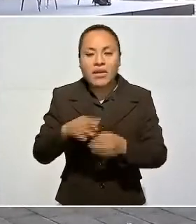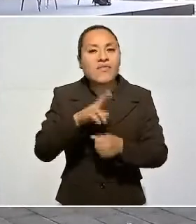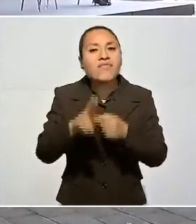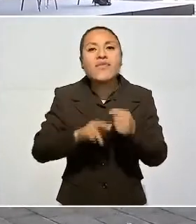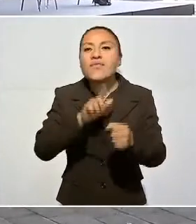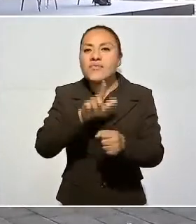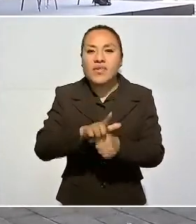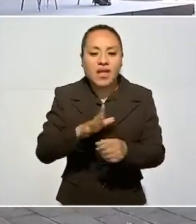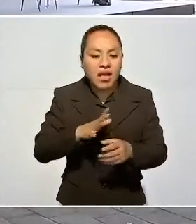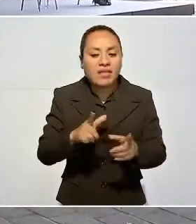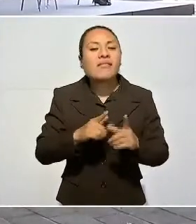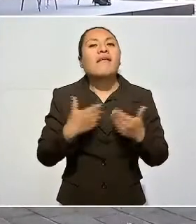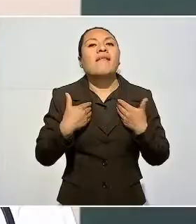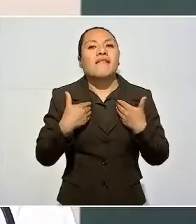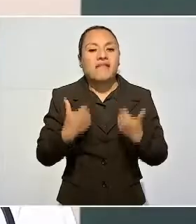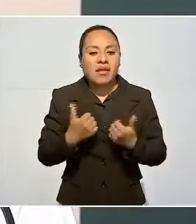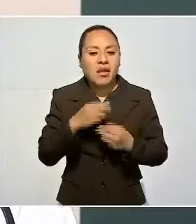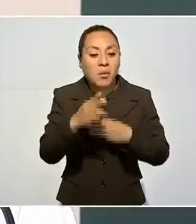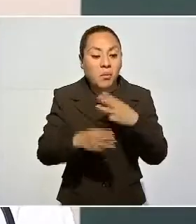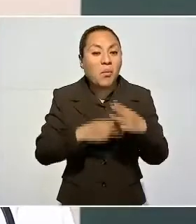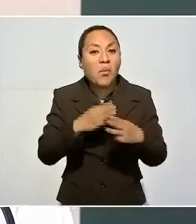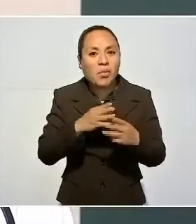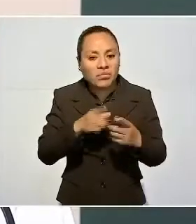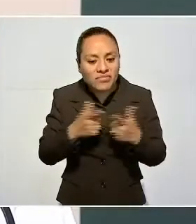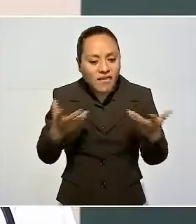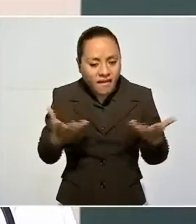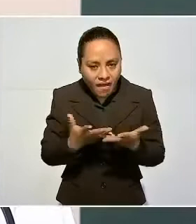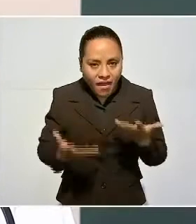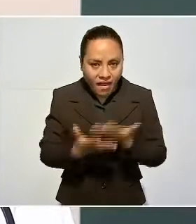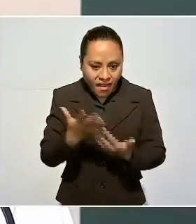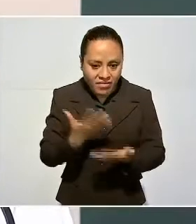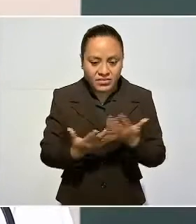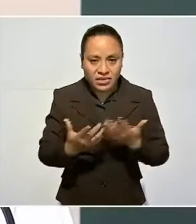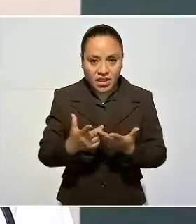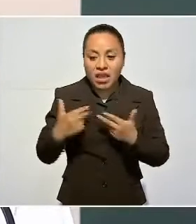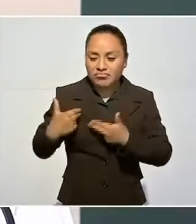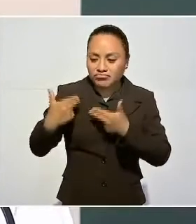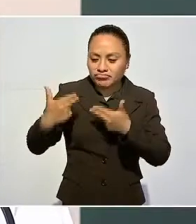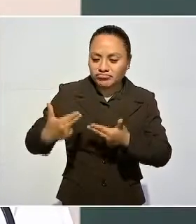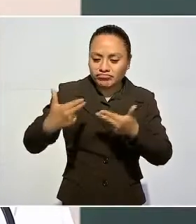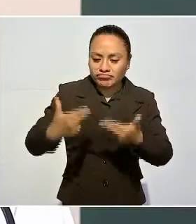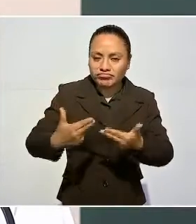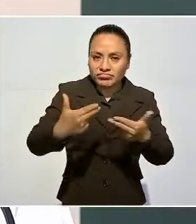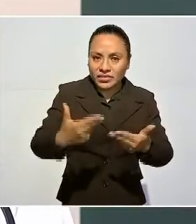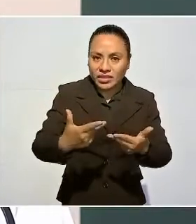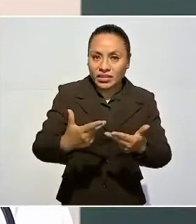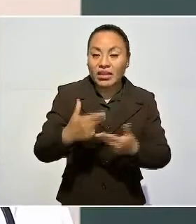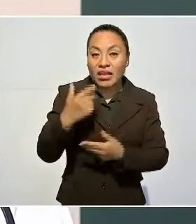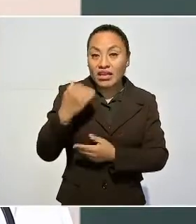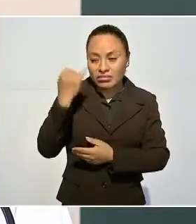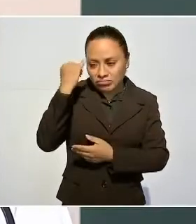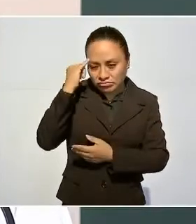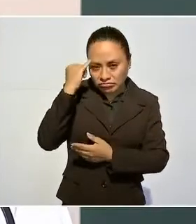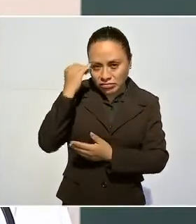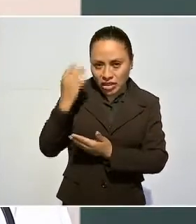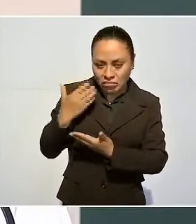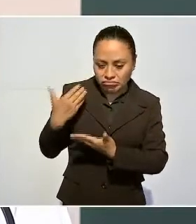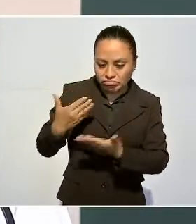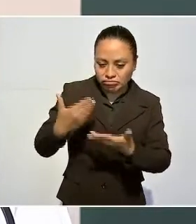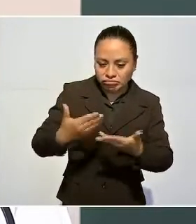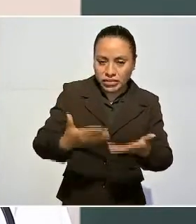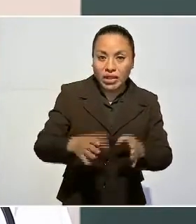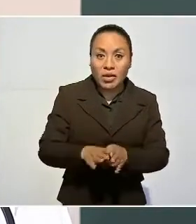el mundo. Este modelo de pensamiento que heredamos de la cultura zapoteca fue sin duda la que llevó